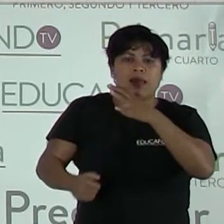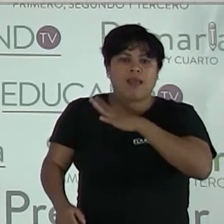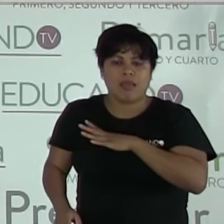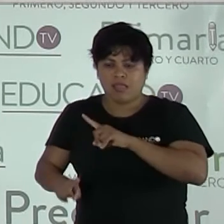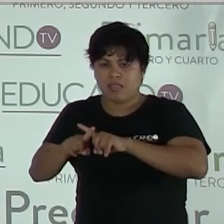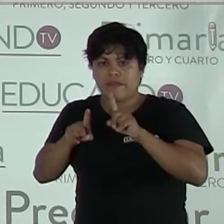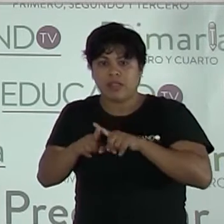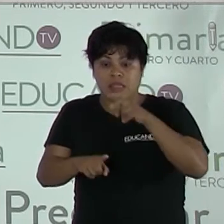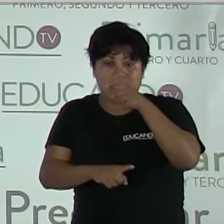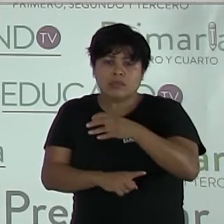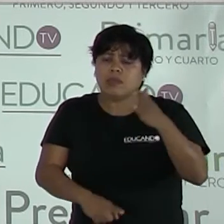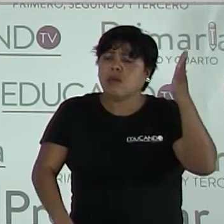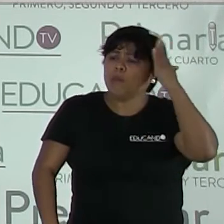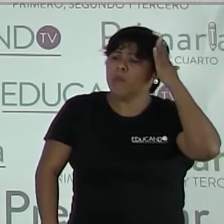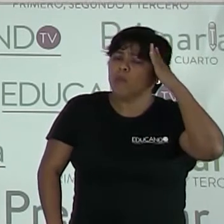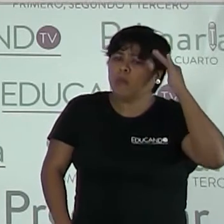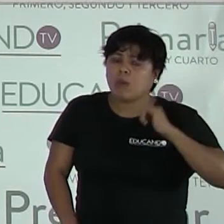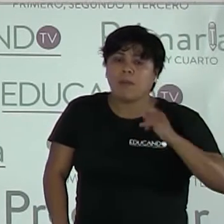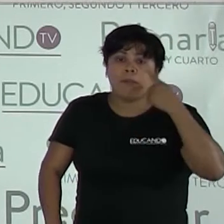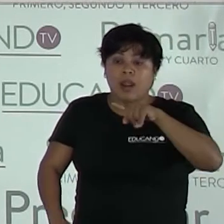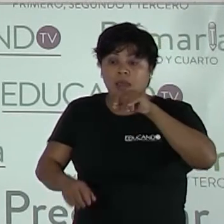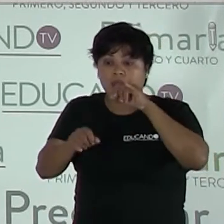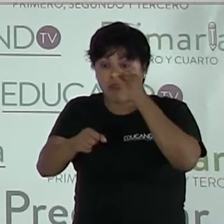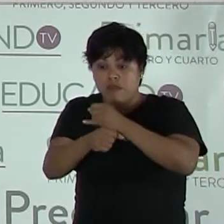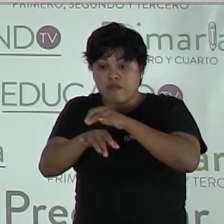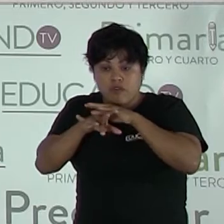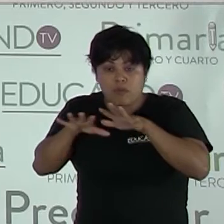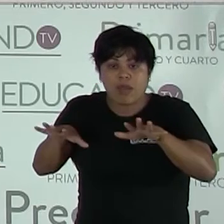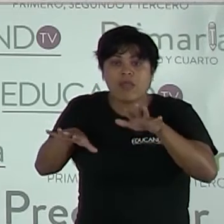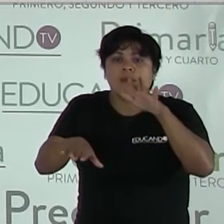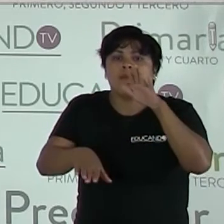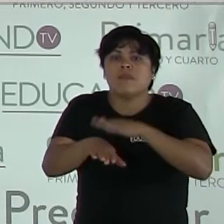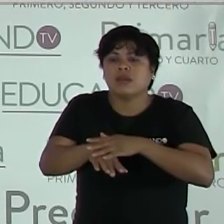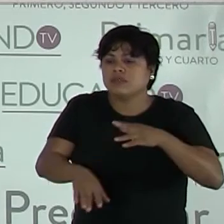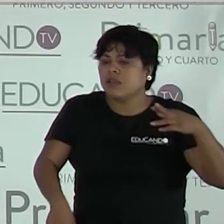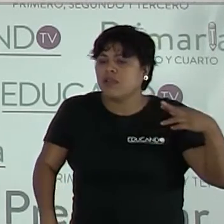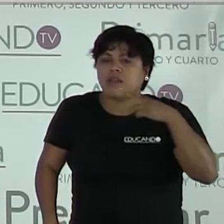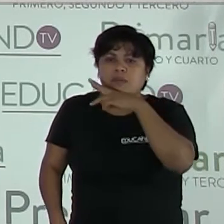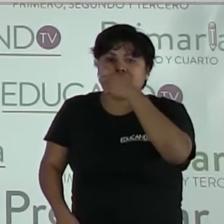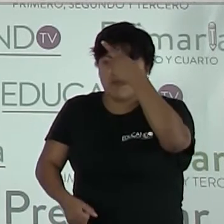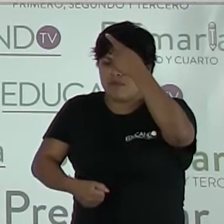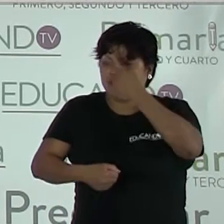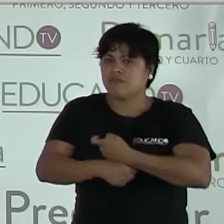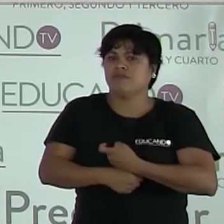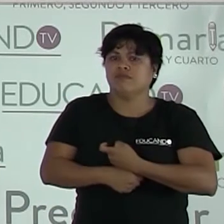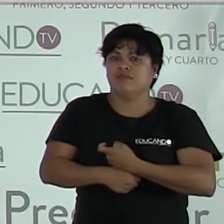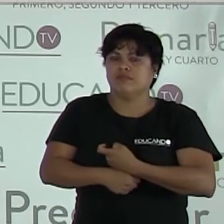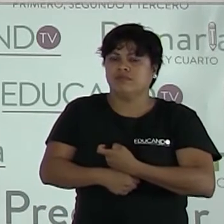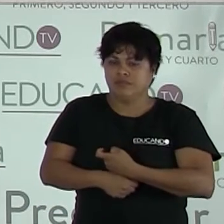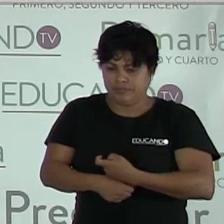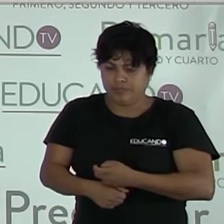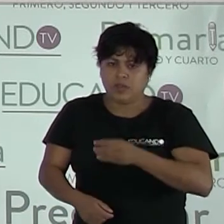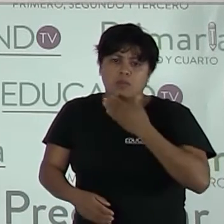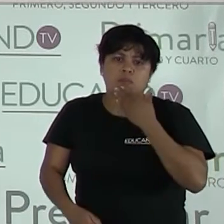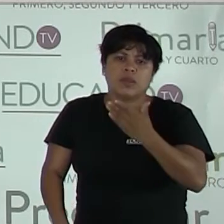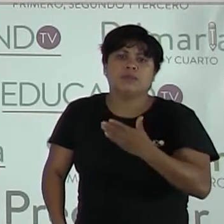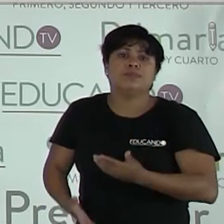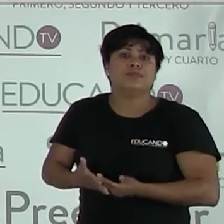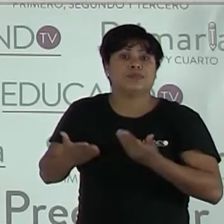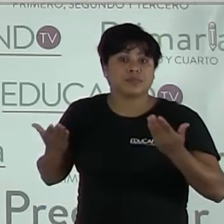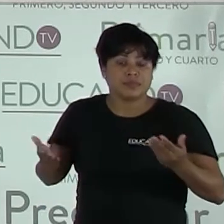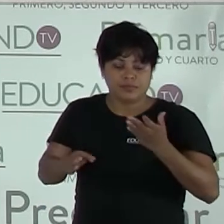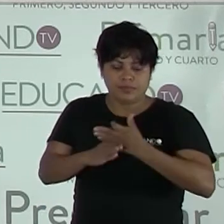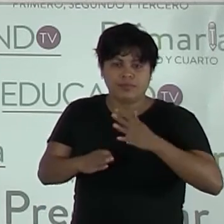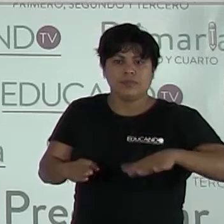en día son fundamentales para estar informados de forma eficaz y precisa. Muy bien,